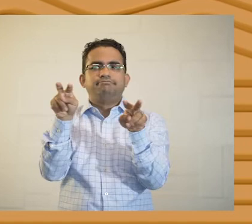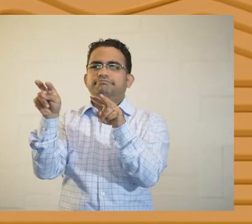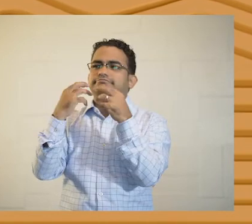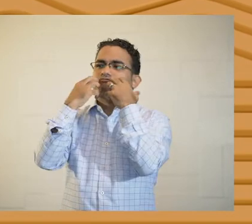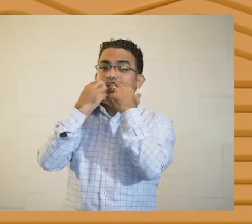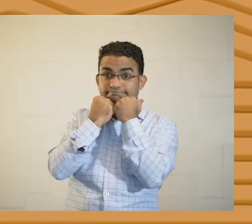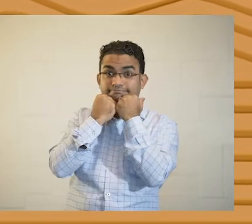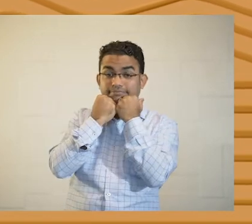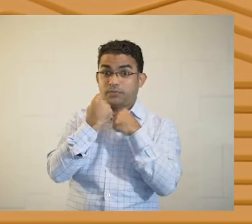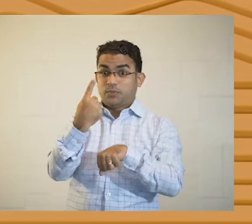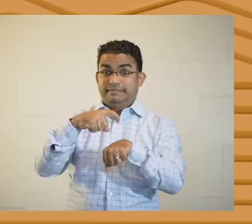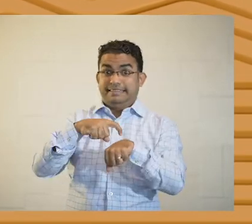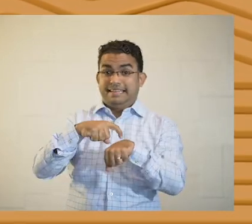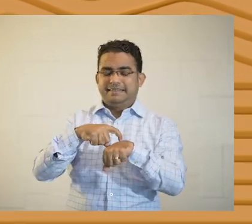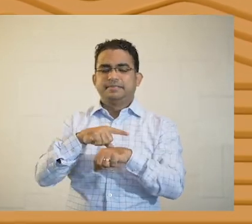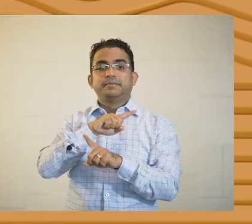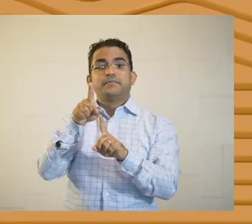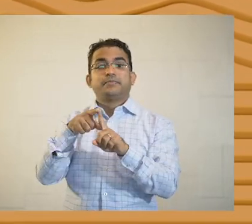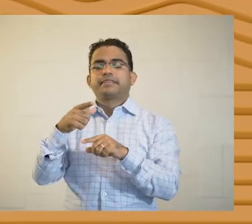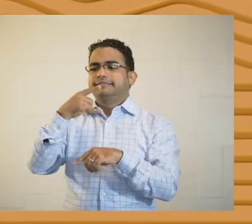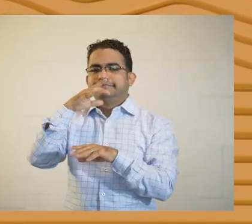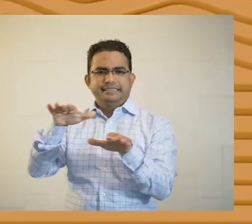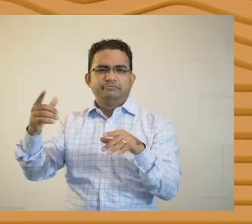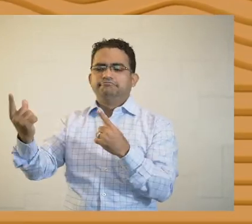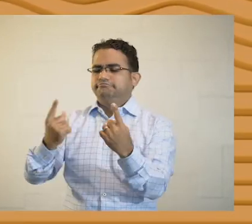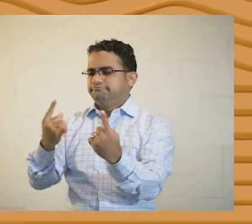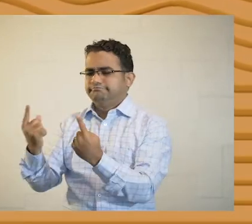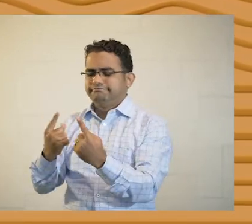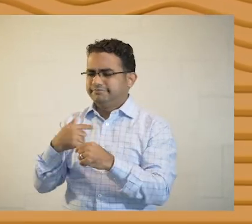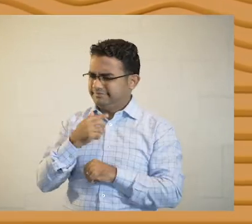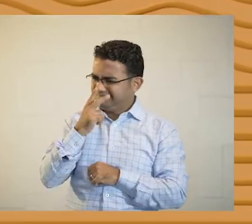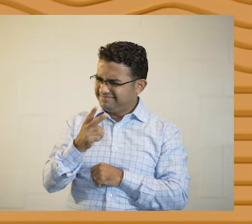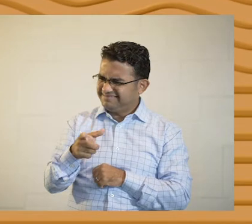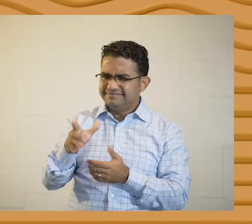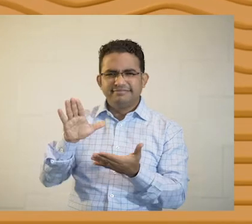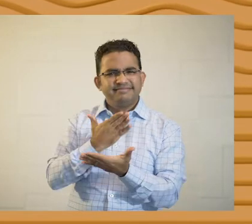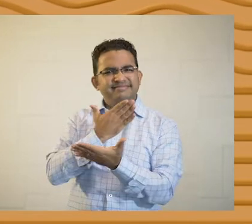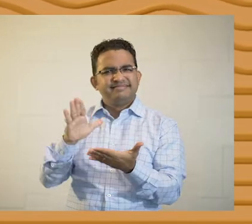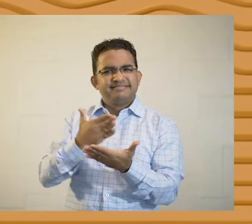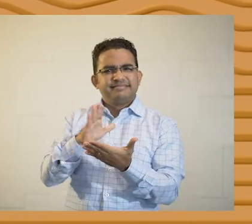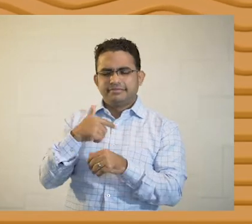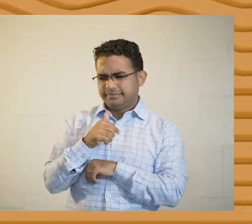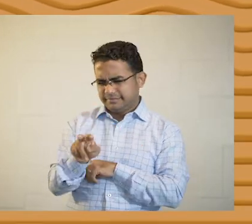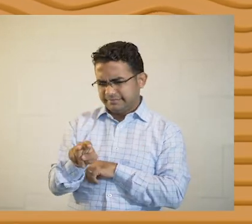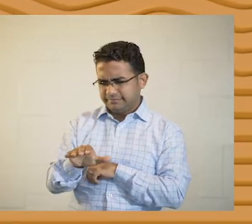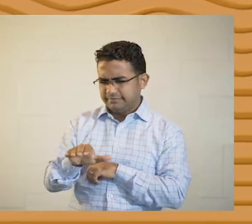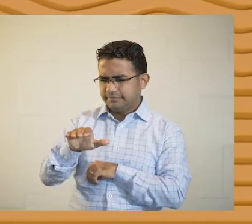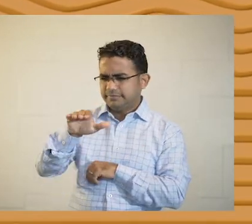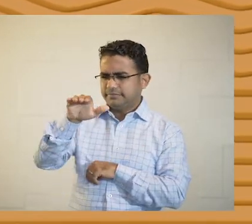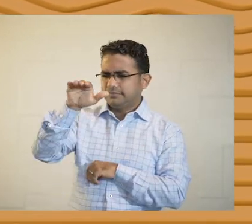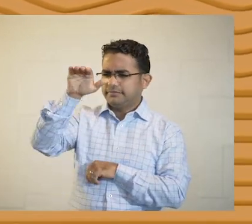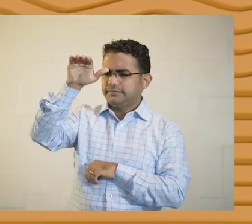Una vez, cuando llegaron los hijos, intentó oír cómo cantaban, cómo